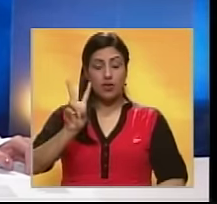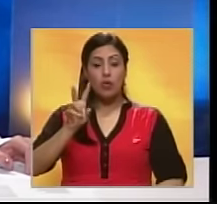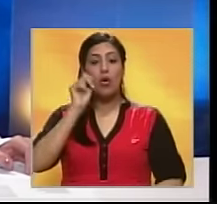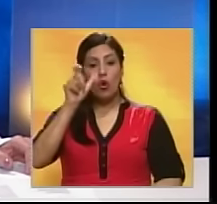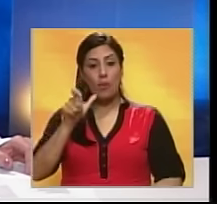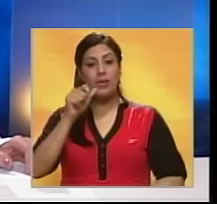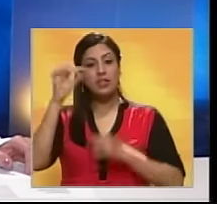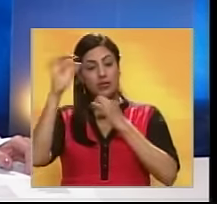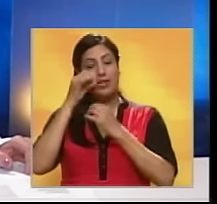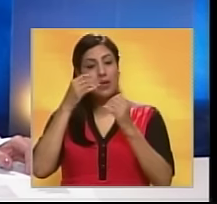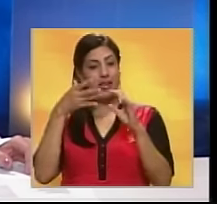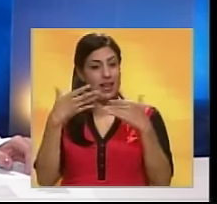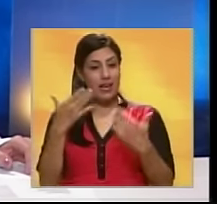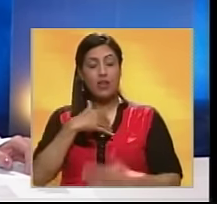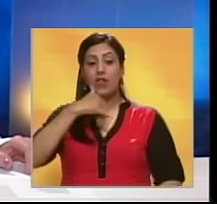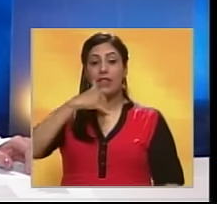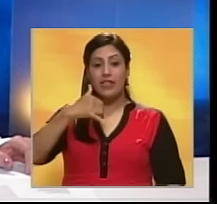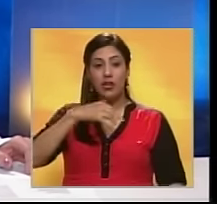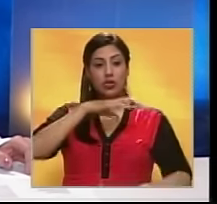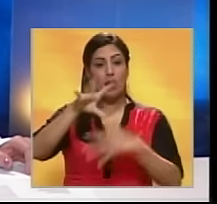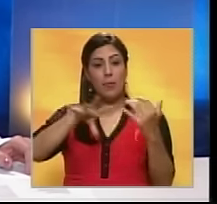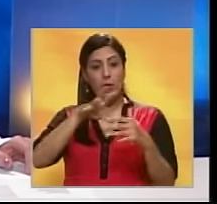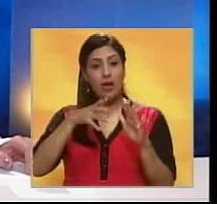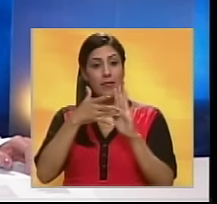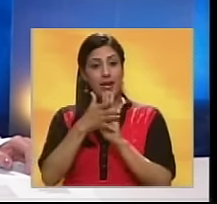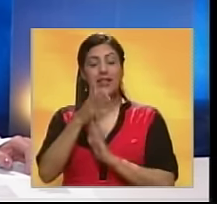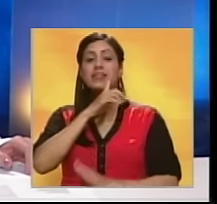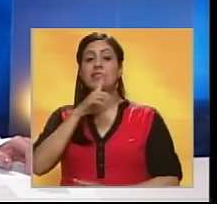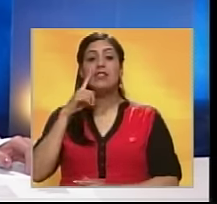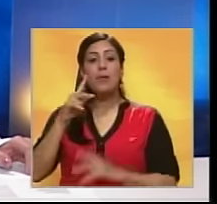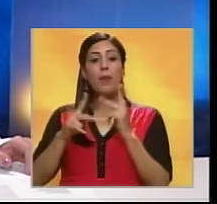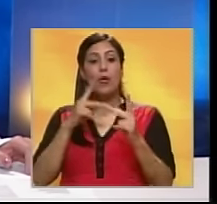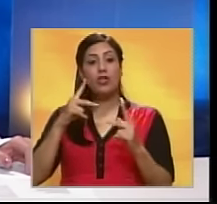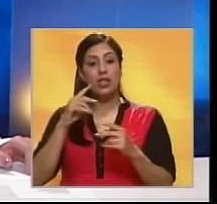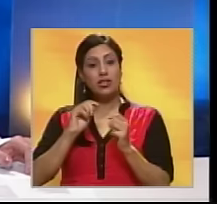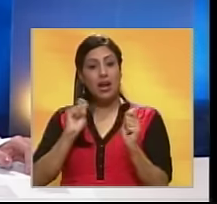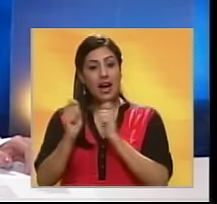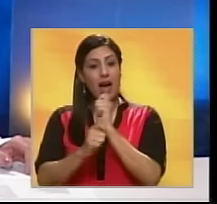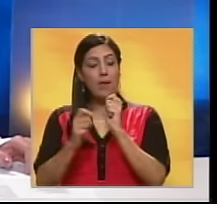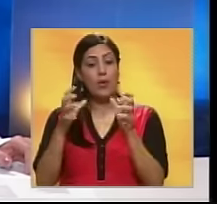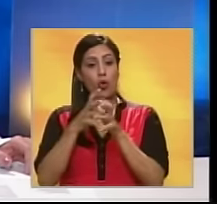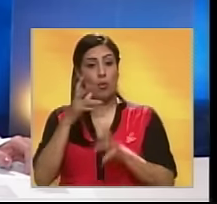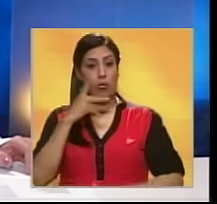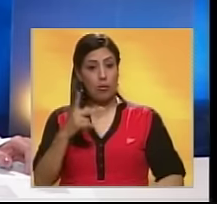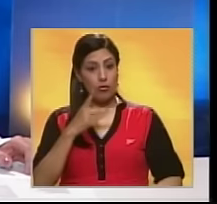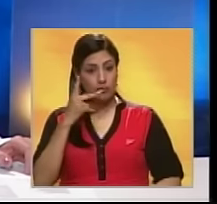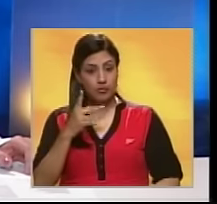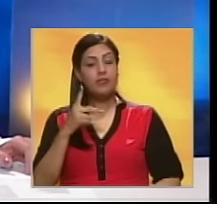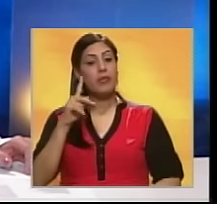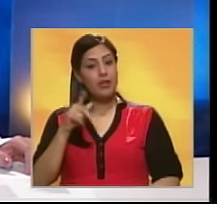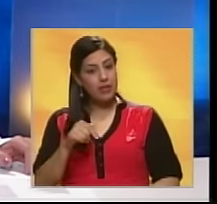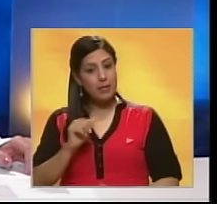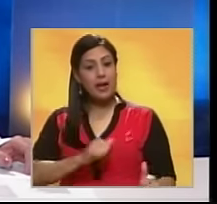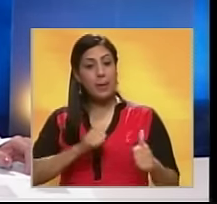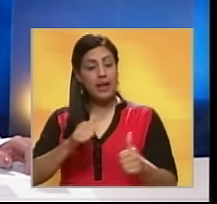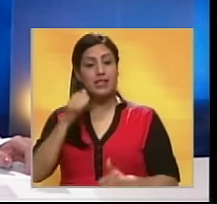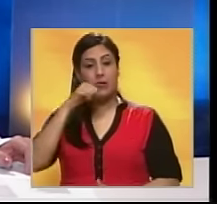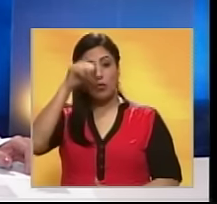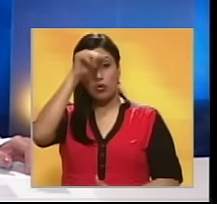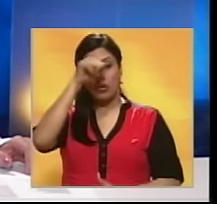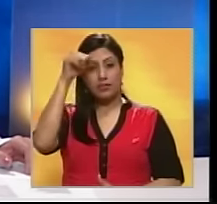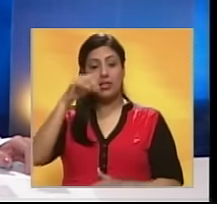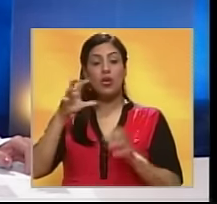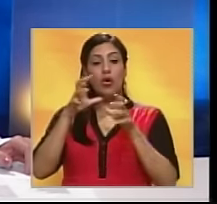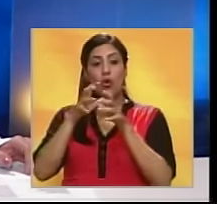Simón Calzadilla, aseguró que denunciarán las irregularidades detectadas durante el proceso de renovación de los partidos políticos iniciado este fin de semana